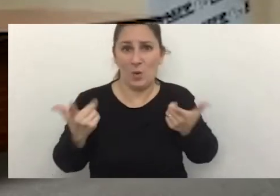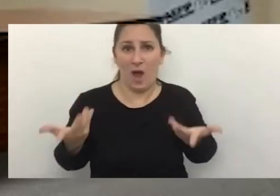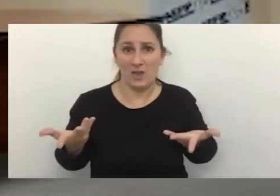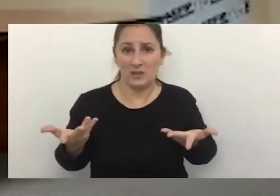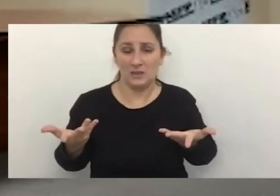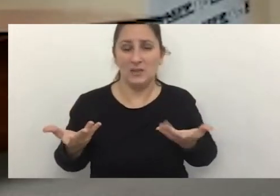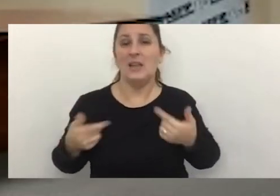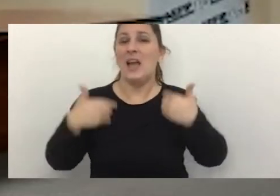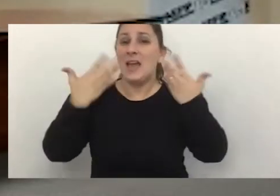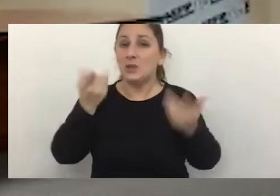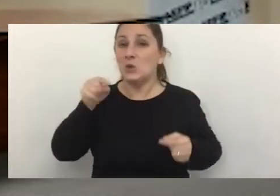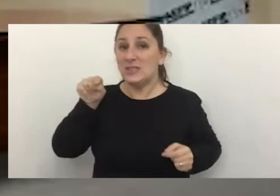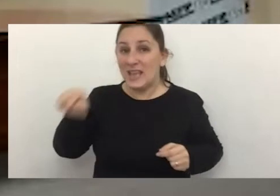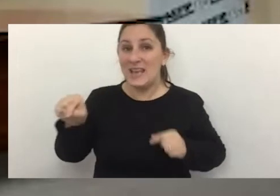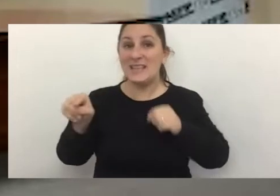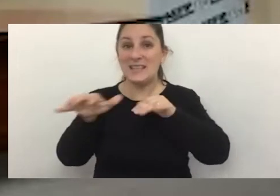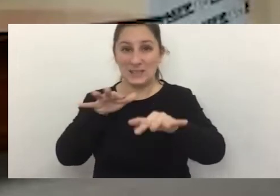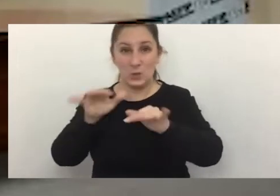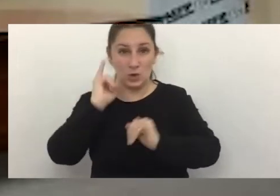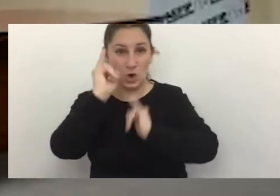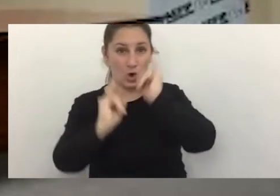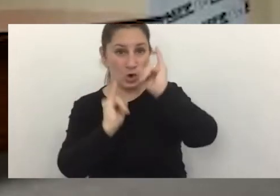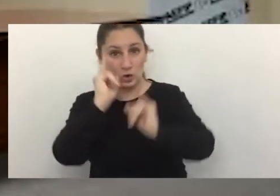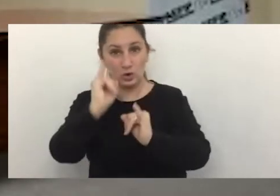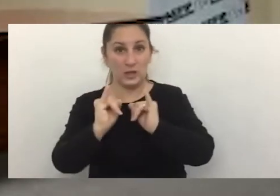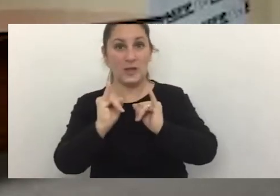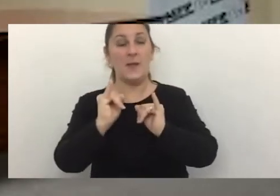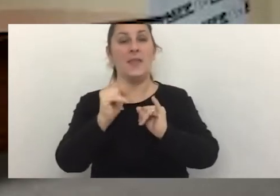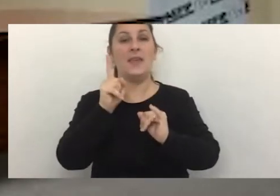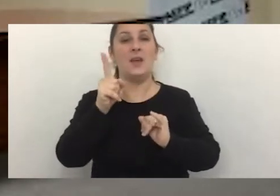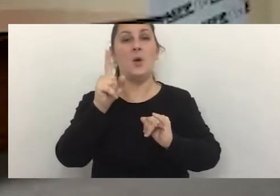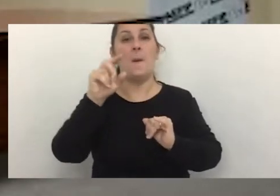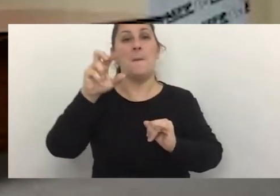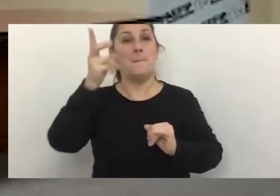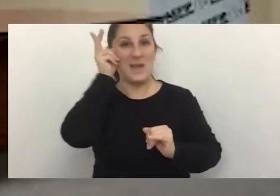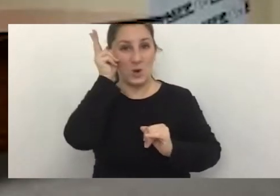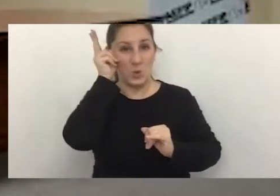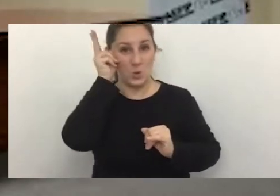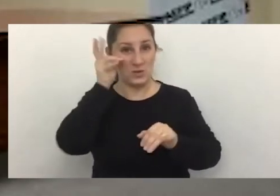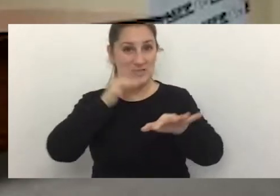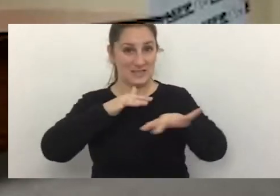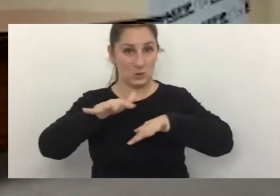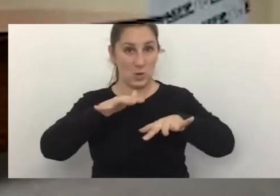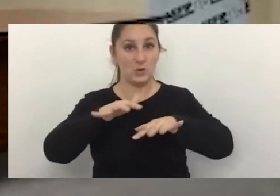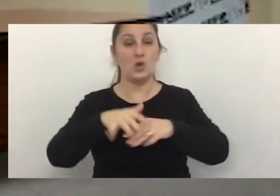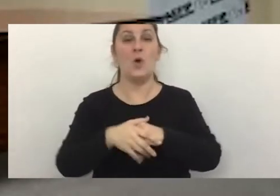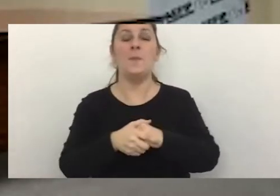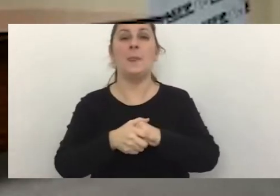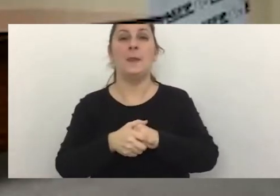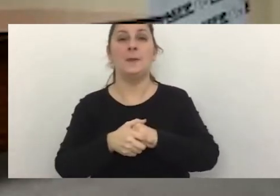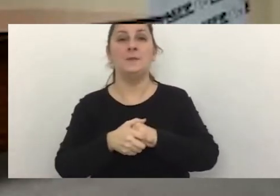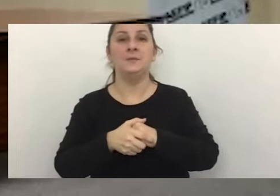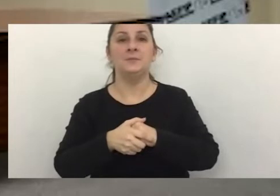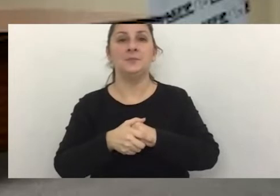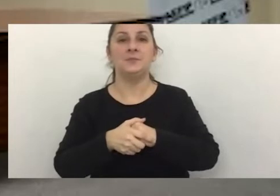ese caso que yo comenté de Lagos del Campo, el caso de Perú, que ordena la reinstalación de los trabajadores,